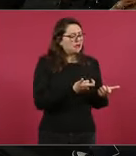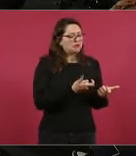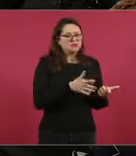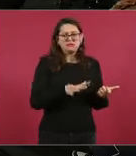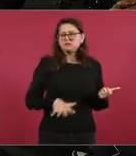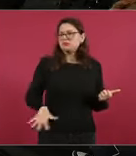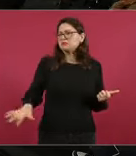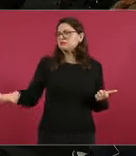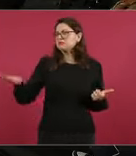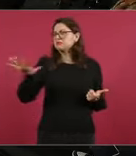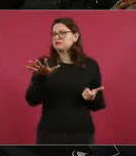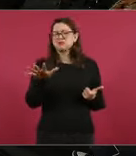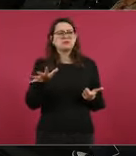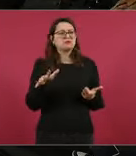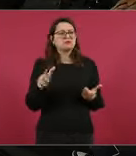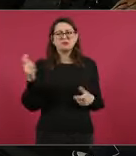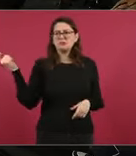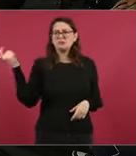El FOAPROA,